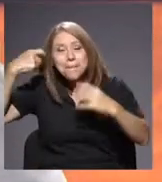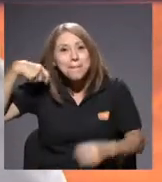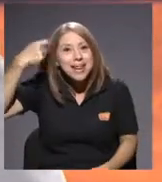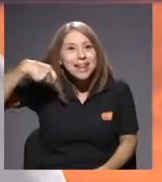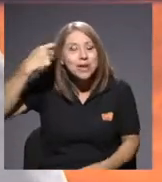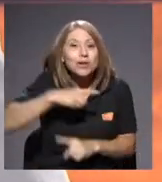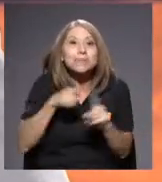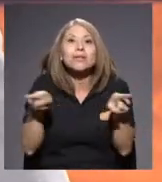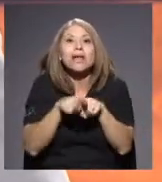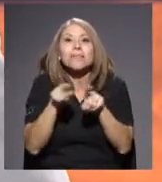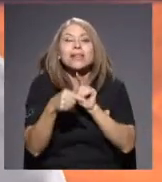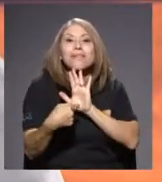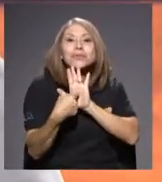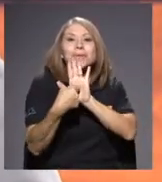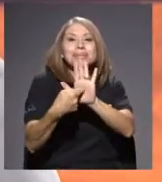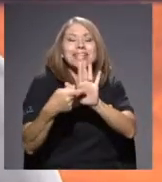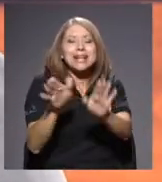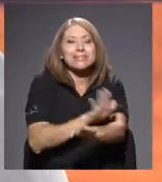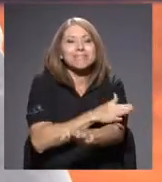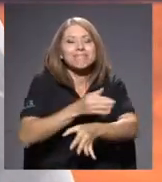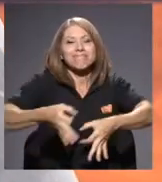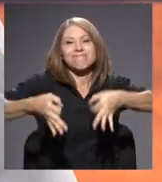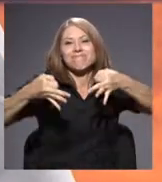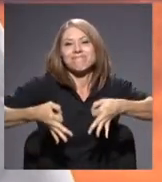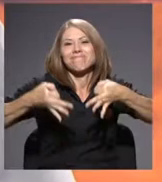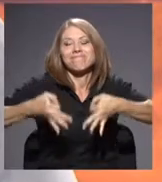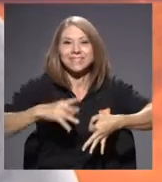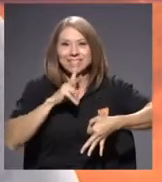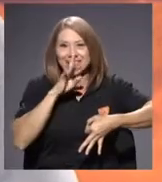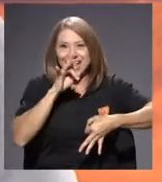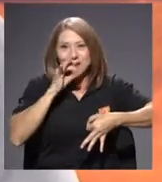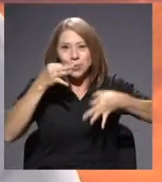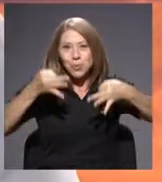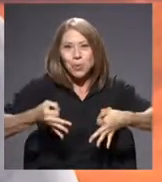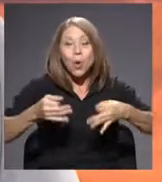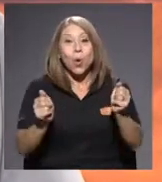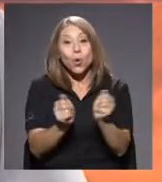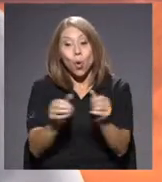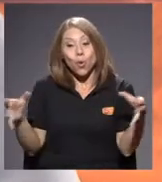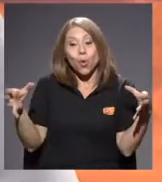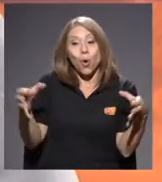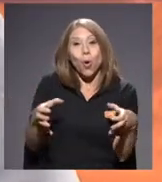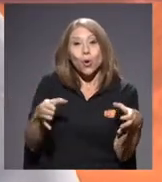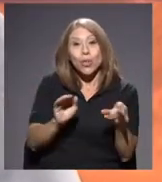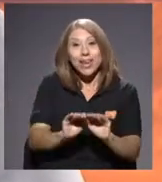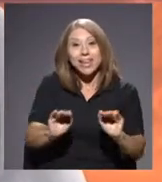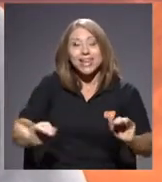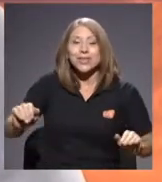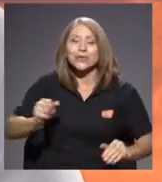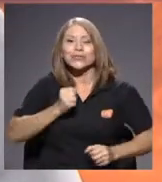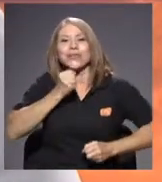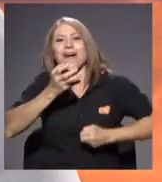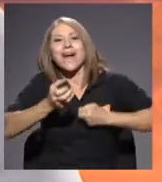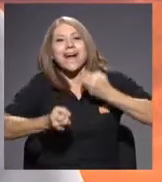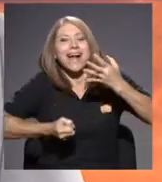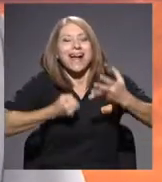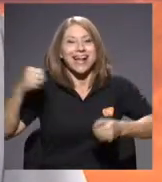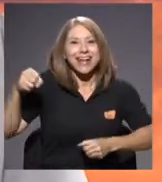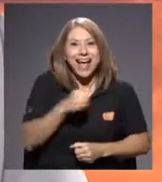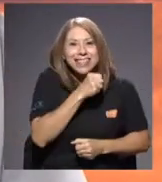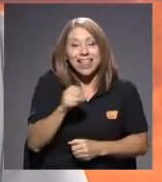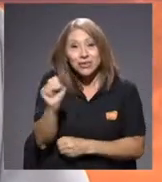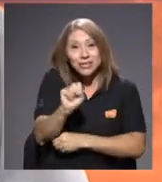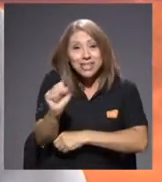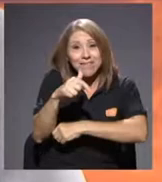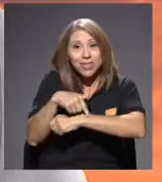un recital de lujo, pero de lujo, con coro de niños cantándole este sábado a las 8 de la noche. Porfa, no se lo